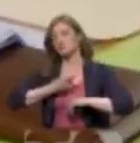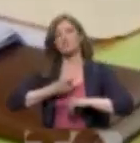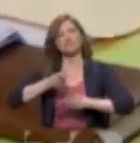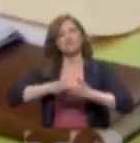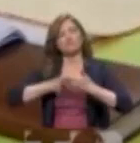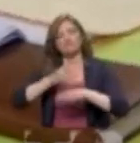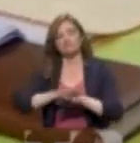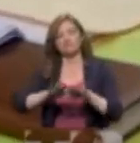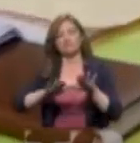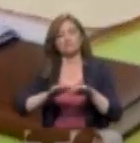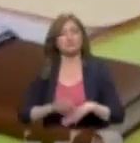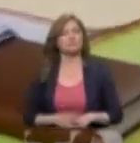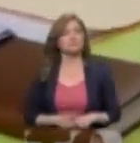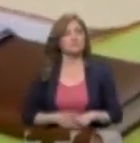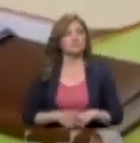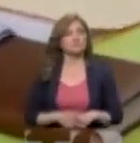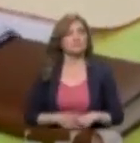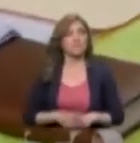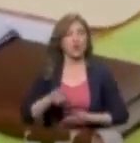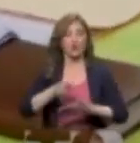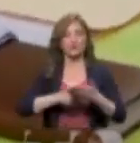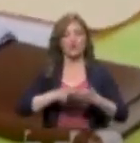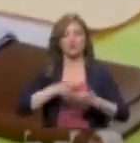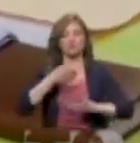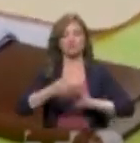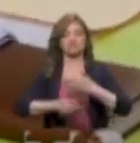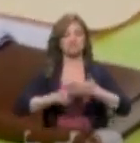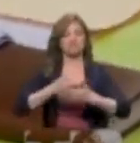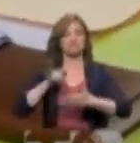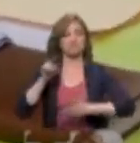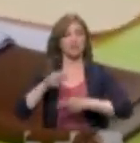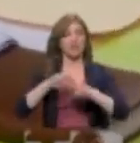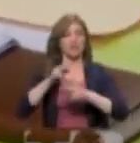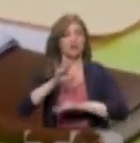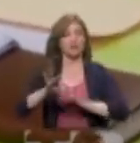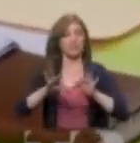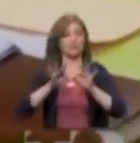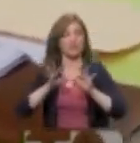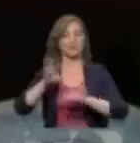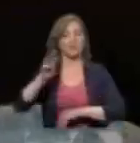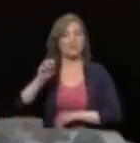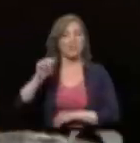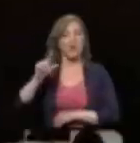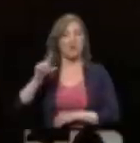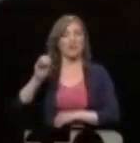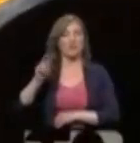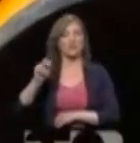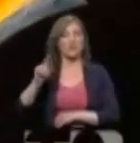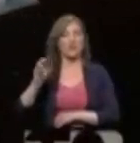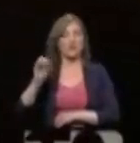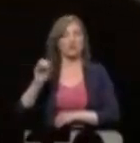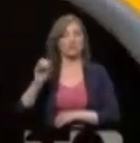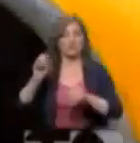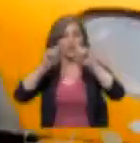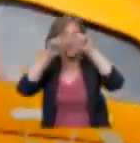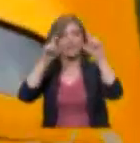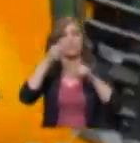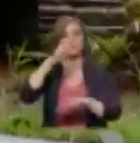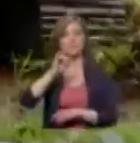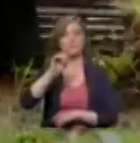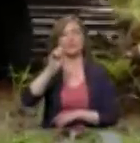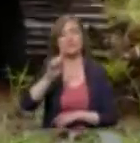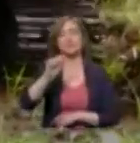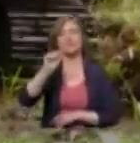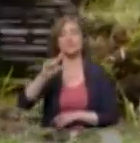sería por la forma como se realizó la contratación por parte de la exprefecta Andrea Maldonado con la compañía Hidalgo Hidalgo.